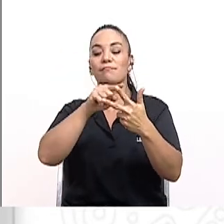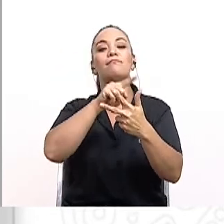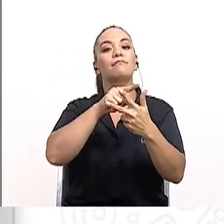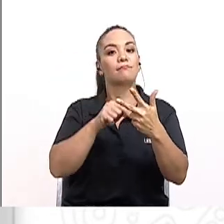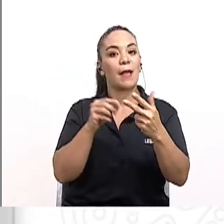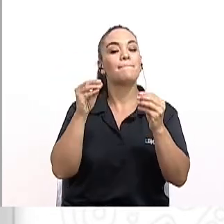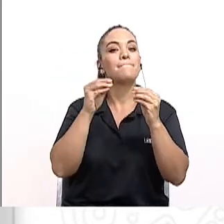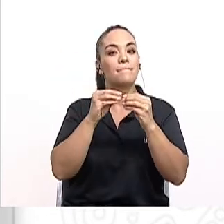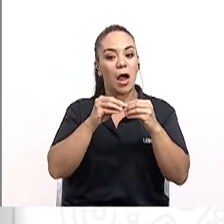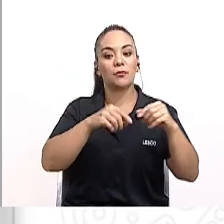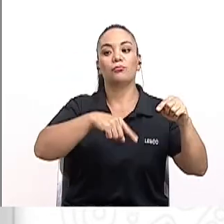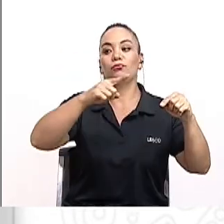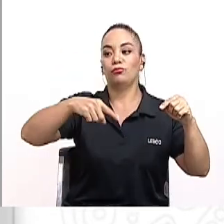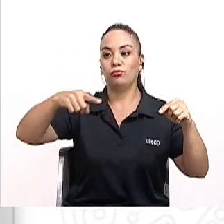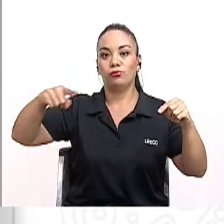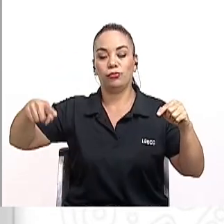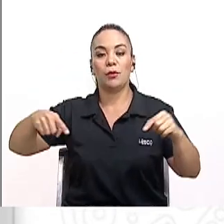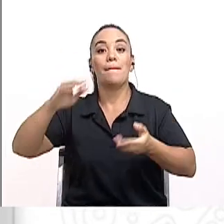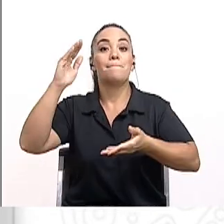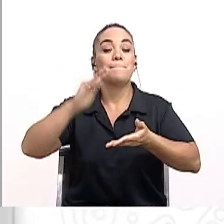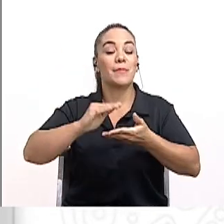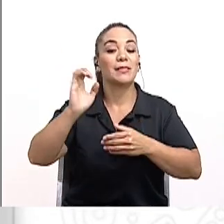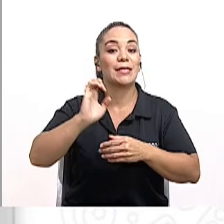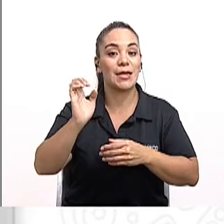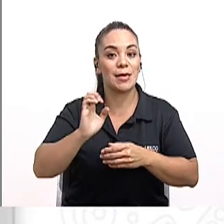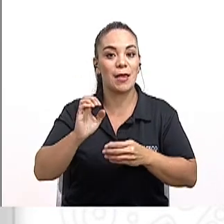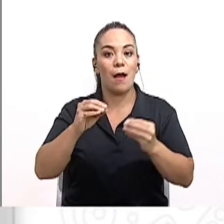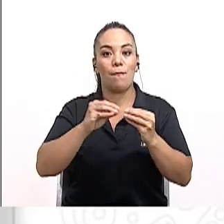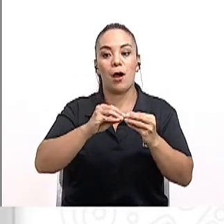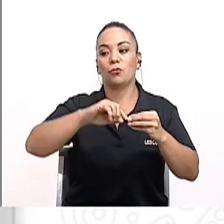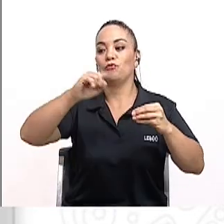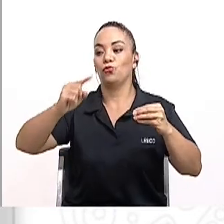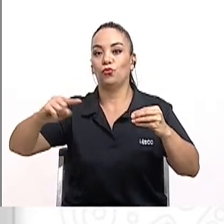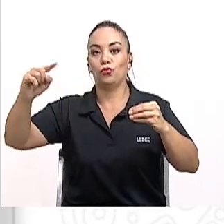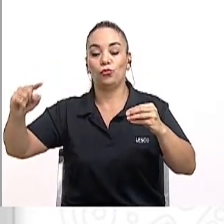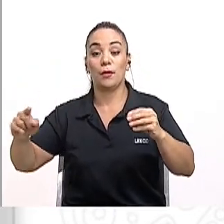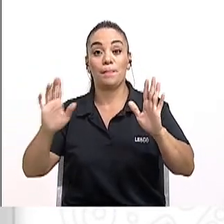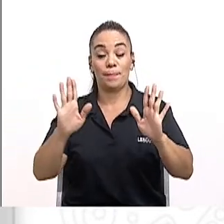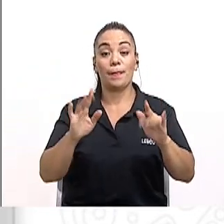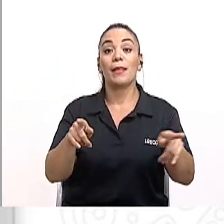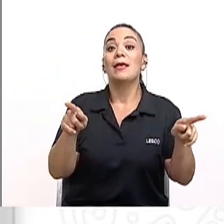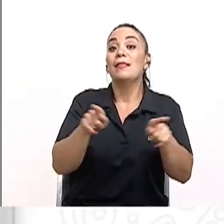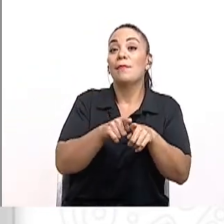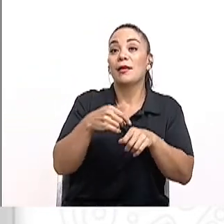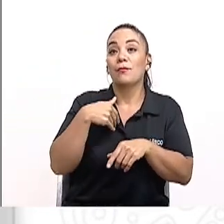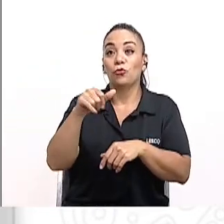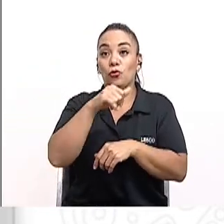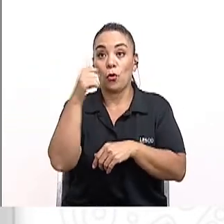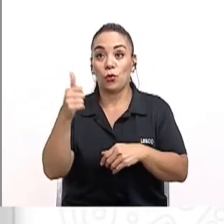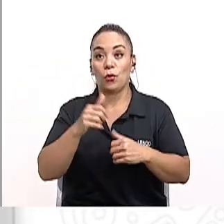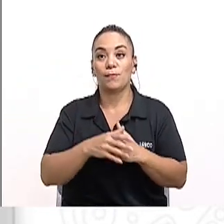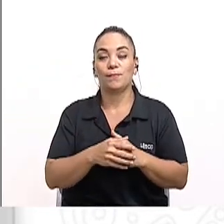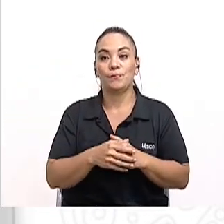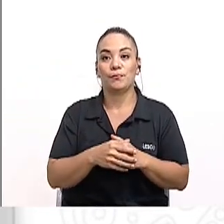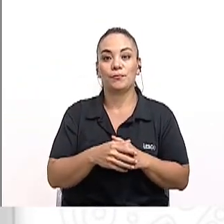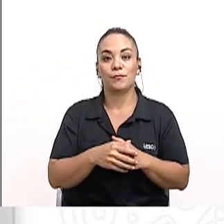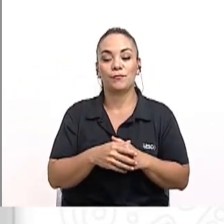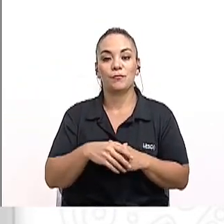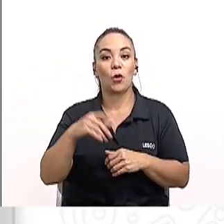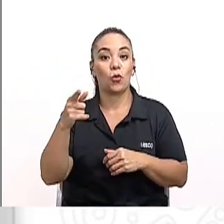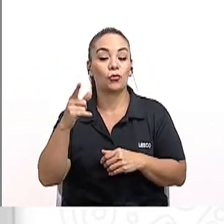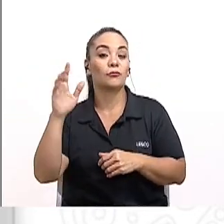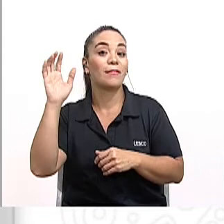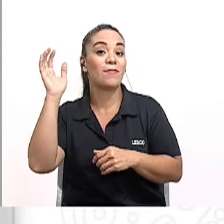frecuencia, mayor energía y menor longitud de onda. Y luego tenemos, por ejemplo, en el otro extremo, las ondas de